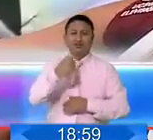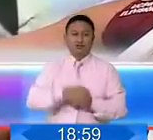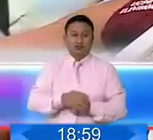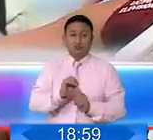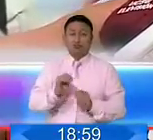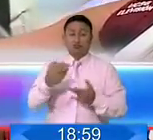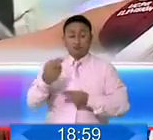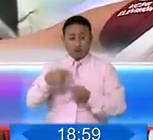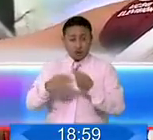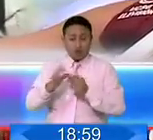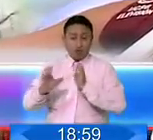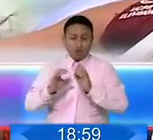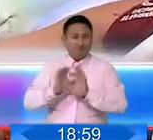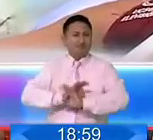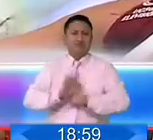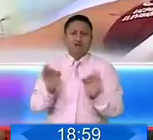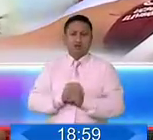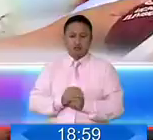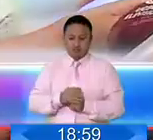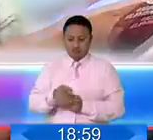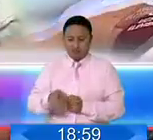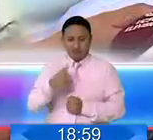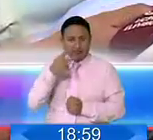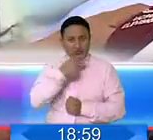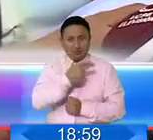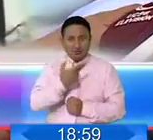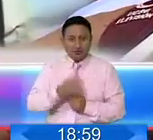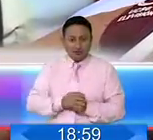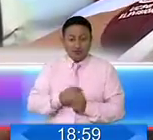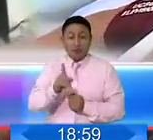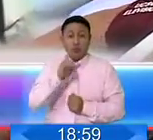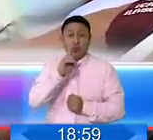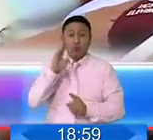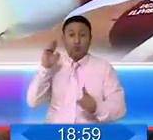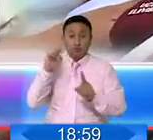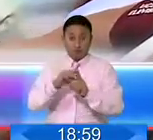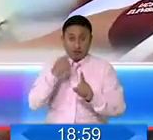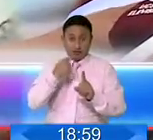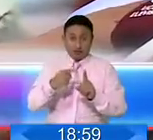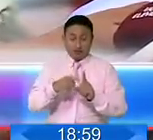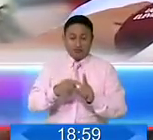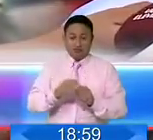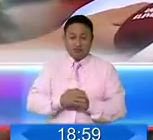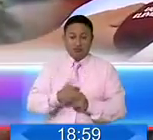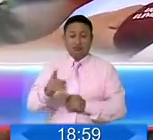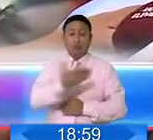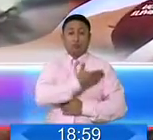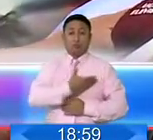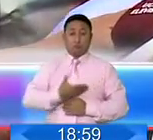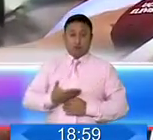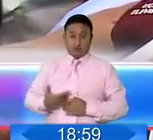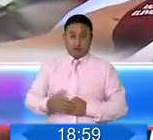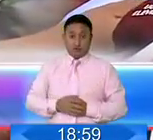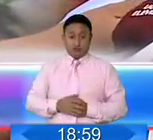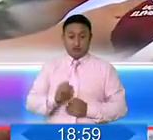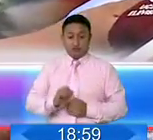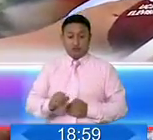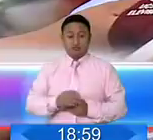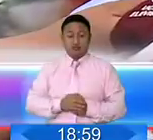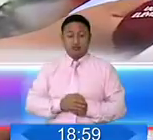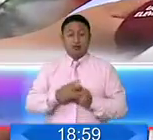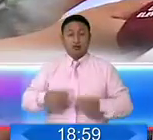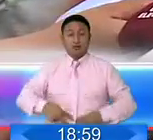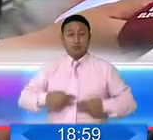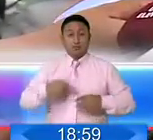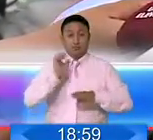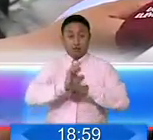había negociación, cuando todo eso era pura mentira. Uno de ellos decían que al señor presidente que no ponga en riesgo la vida de